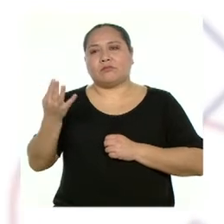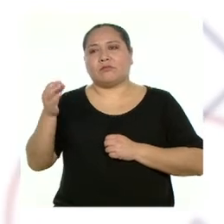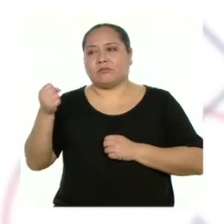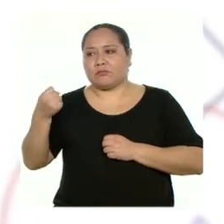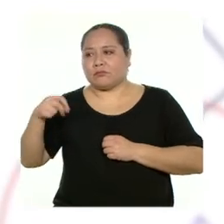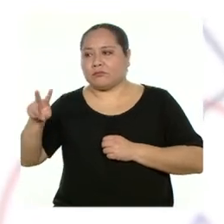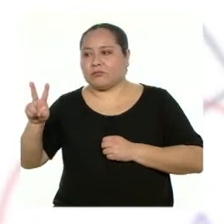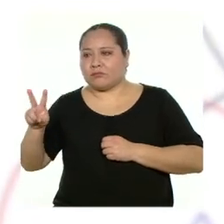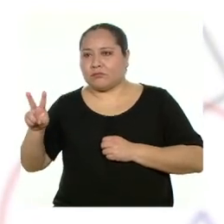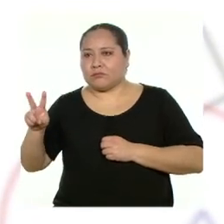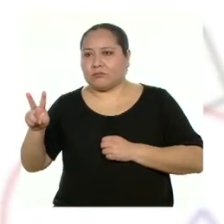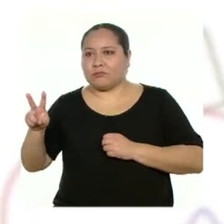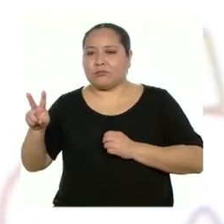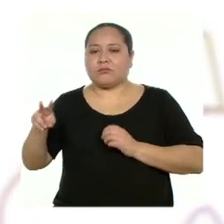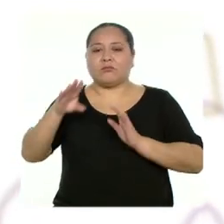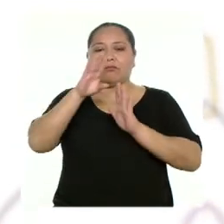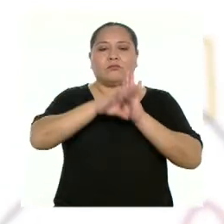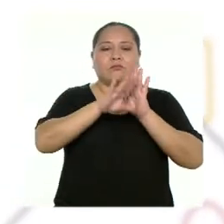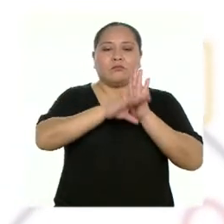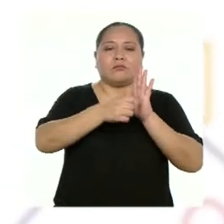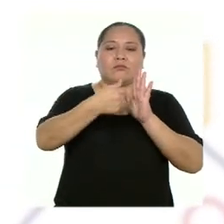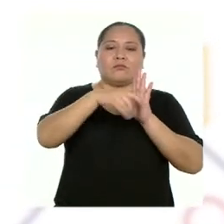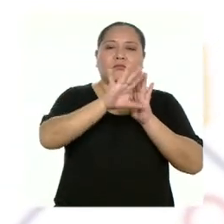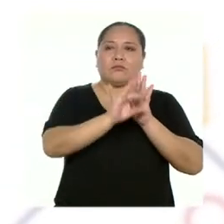desde 12 hasta menores de 18,